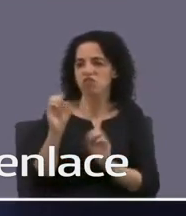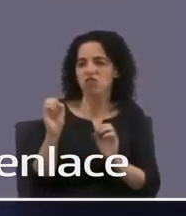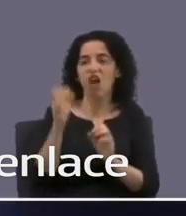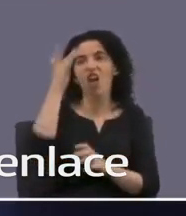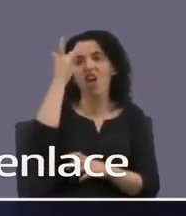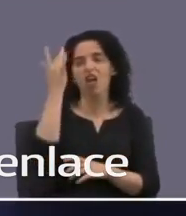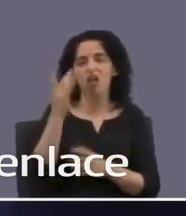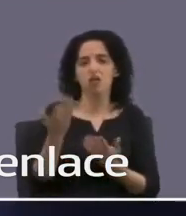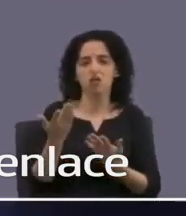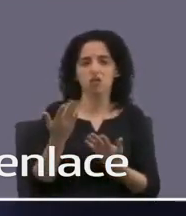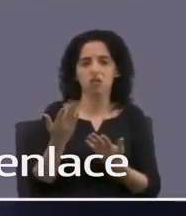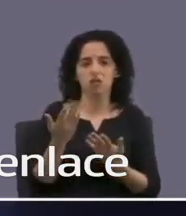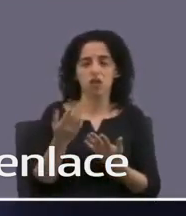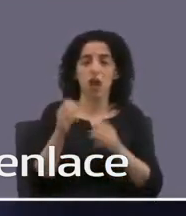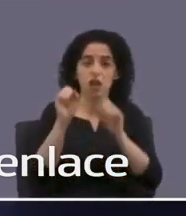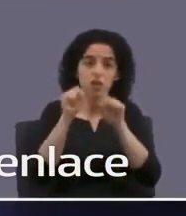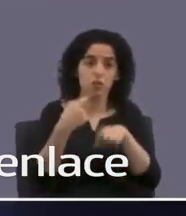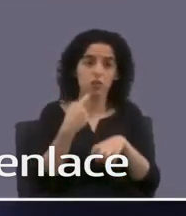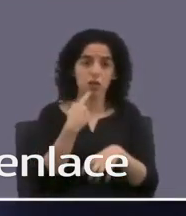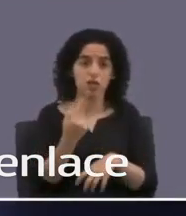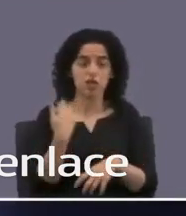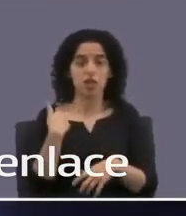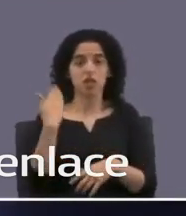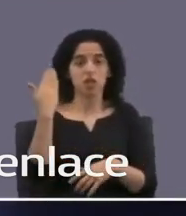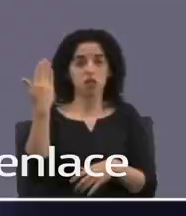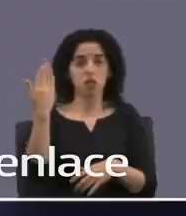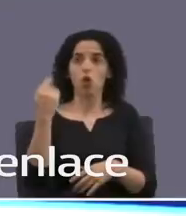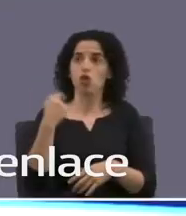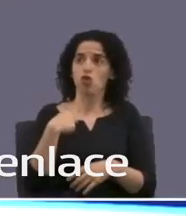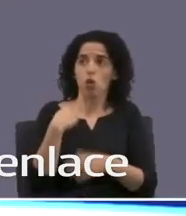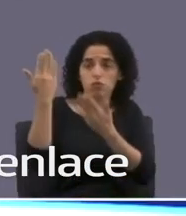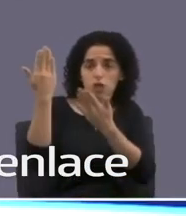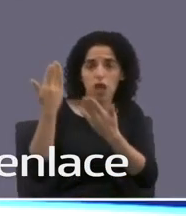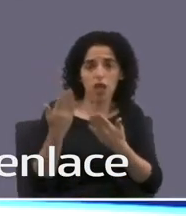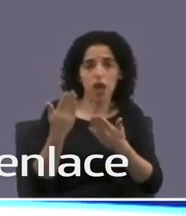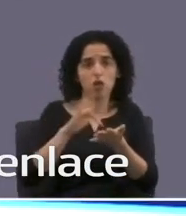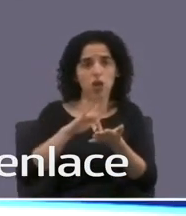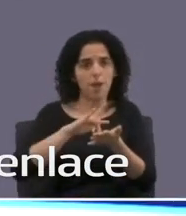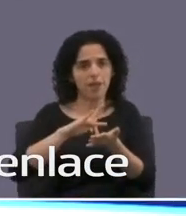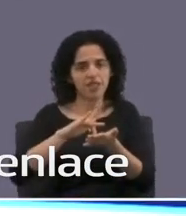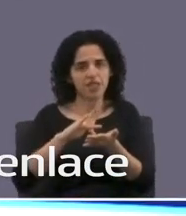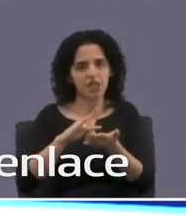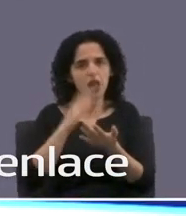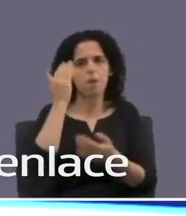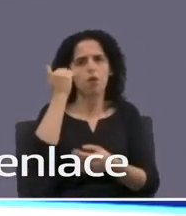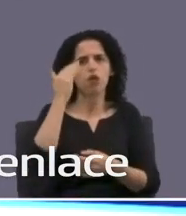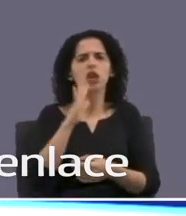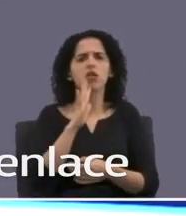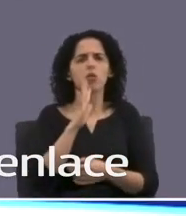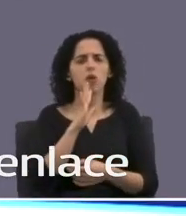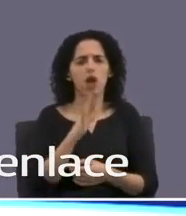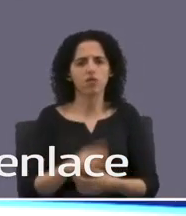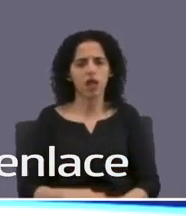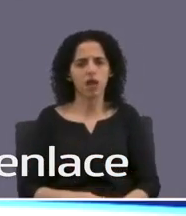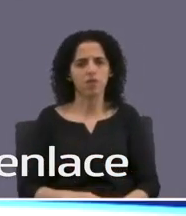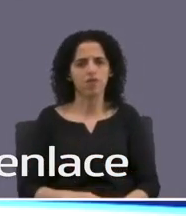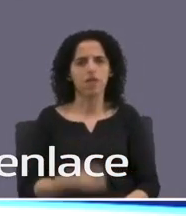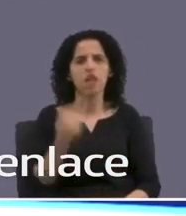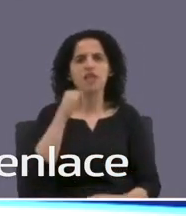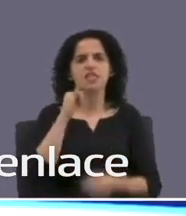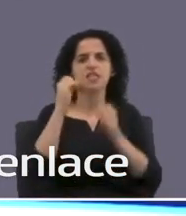se la toma? Así nos puede decir el Señor: yo te he dado la medicina, ¿por qué no la